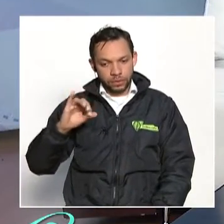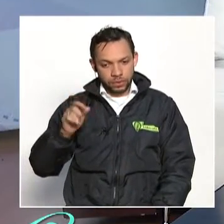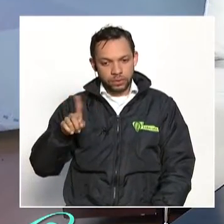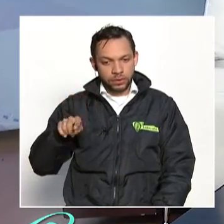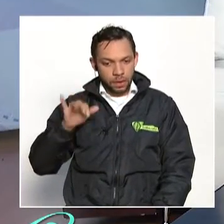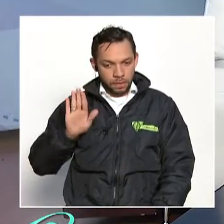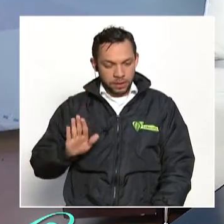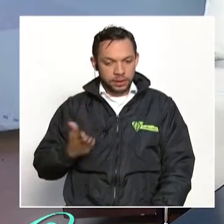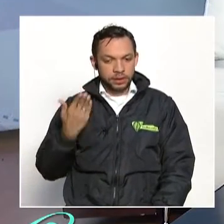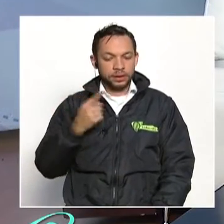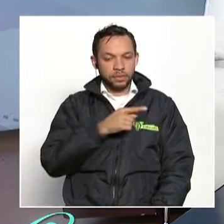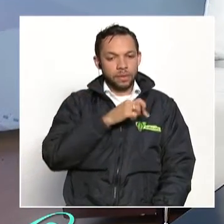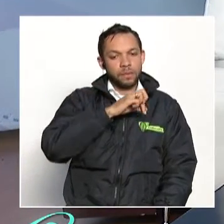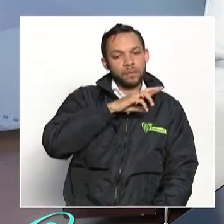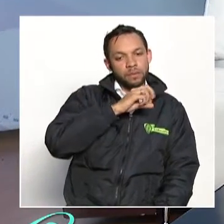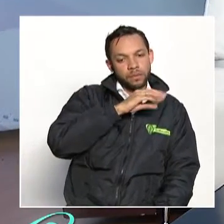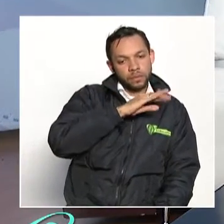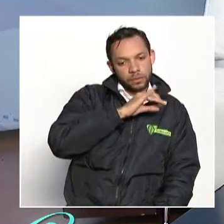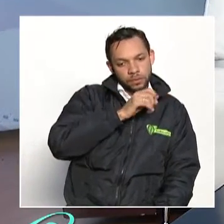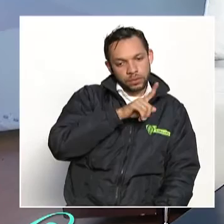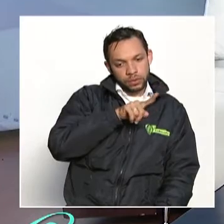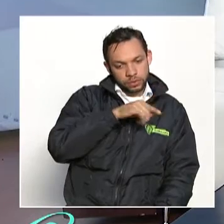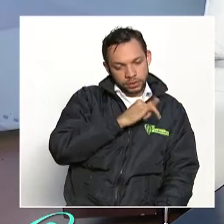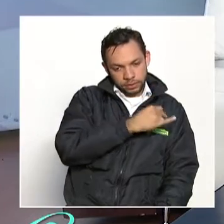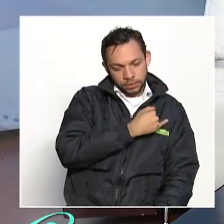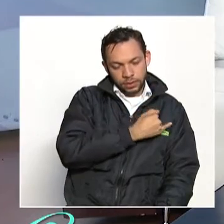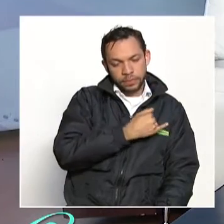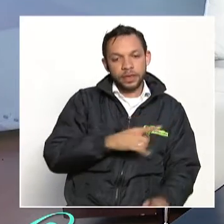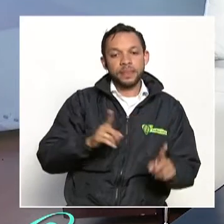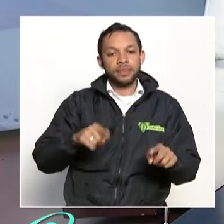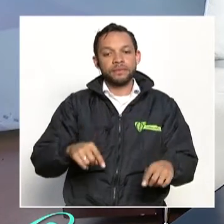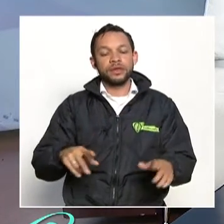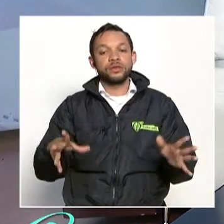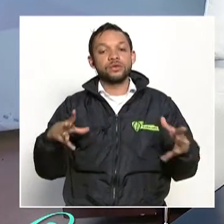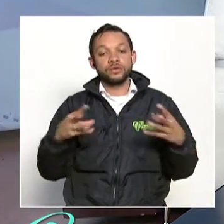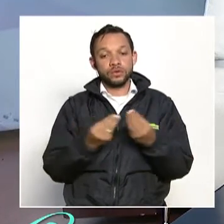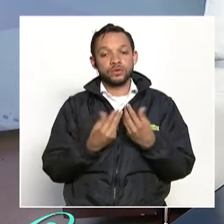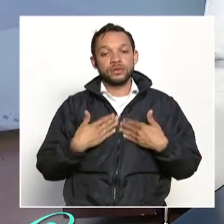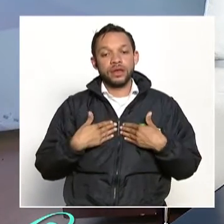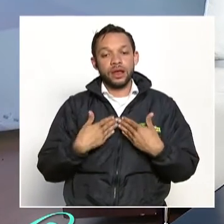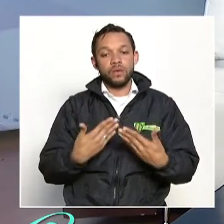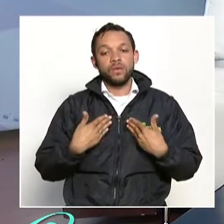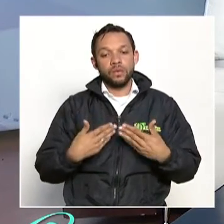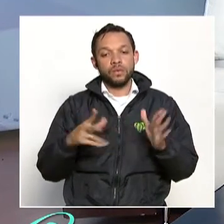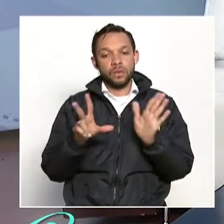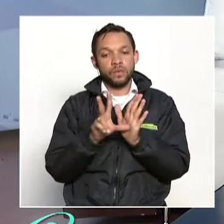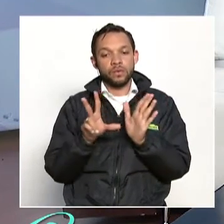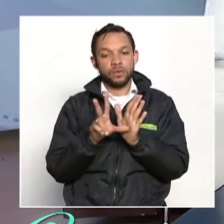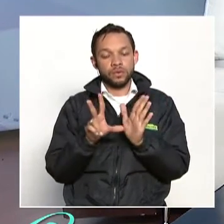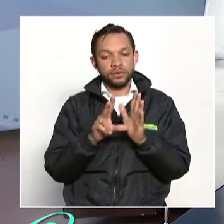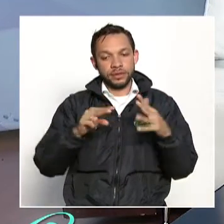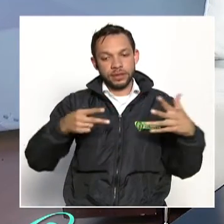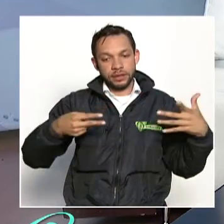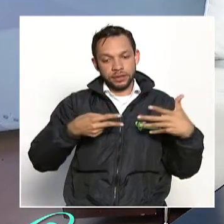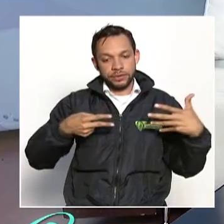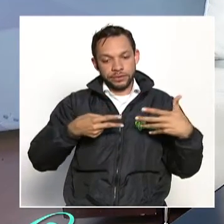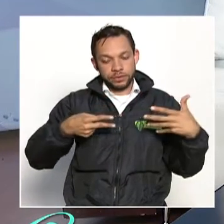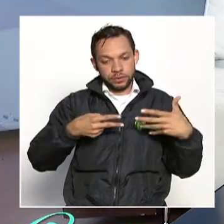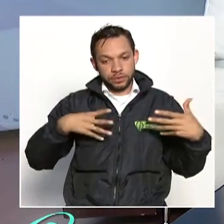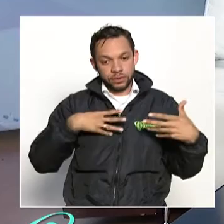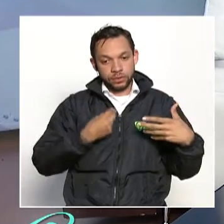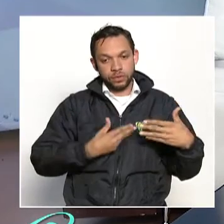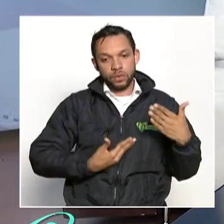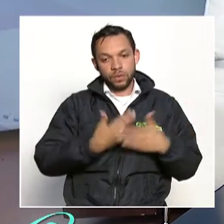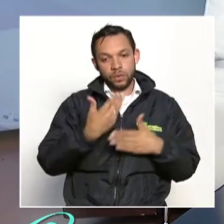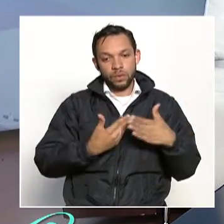doctor David Cubillos y a todos los pacientes que están en nuestra casa hotel, en el Parque Médico, en la Pradera en Dos Quebradas. Ya tenemos